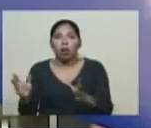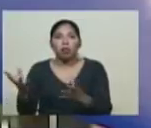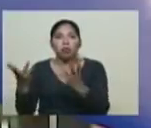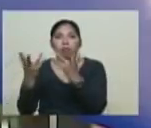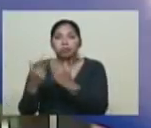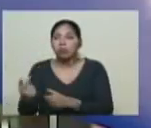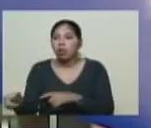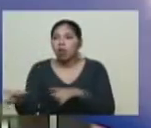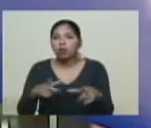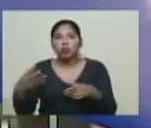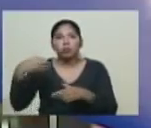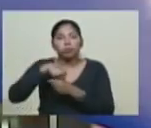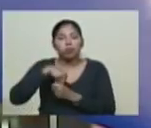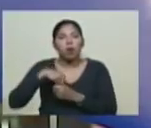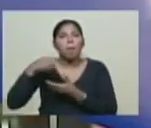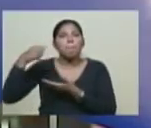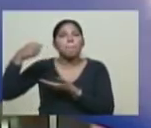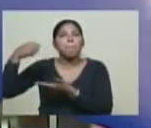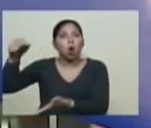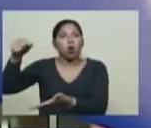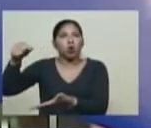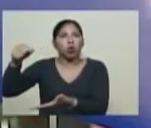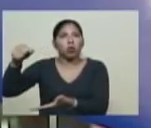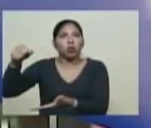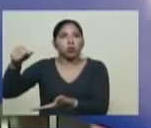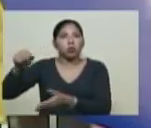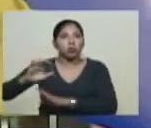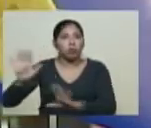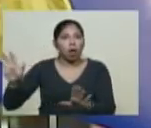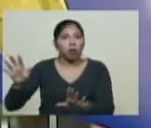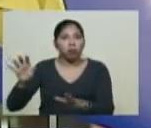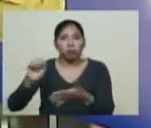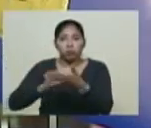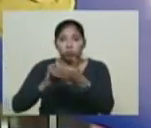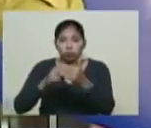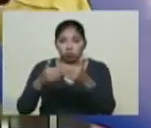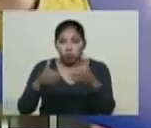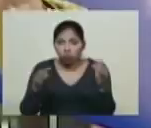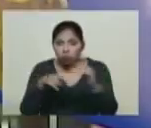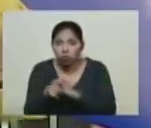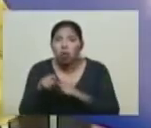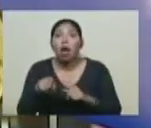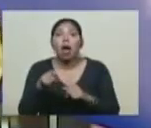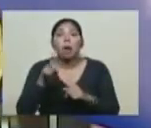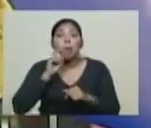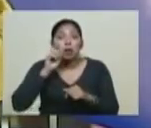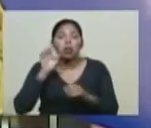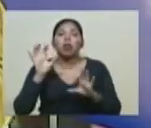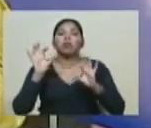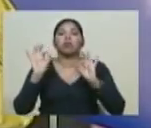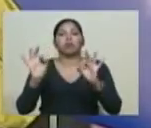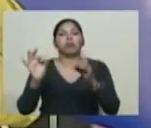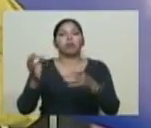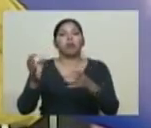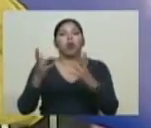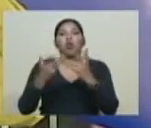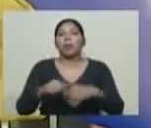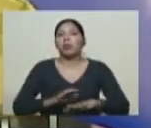de bonos del plan parto humanizado y de toda la atención médica,